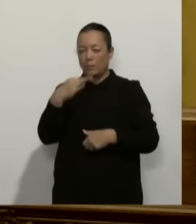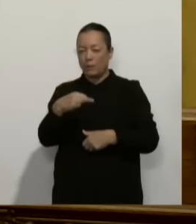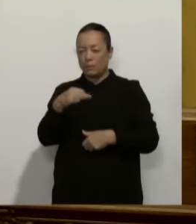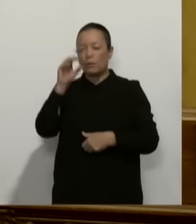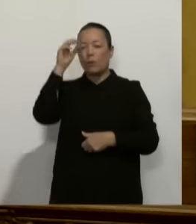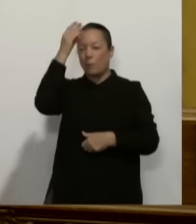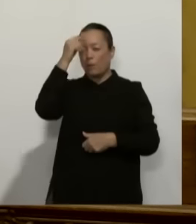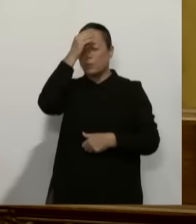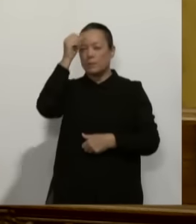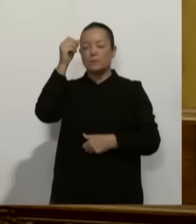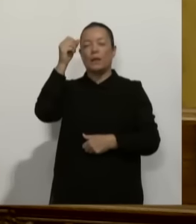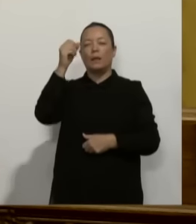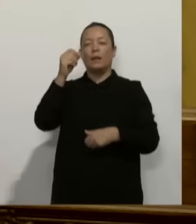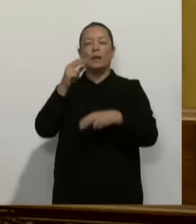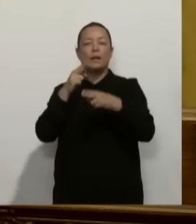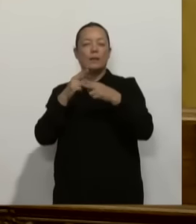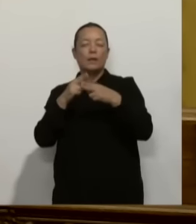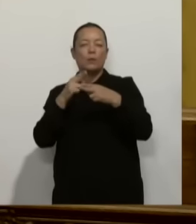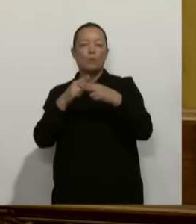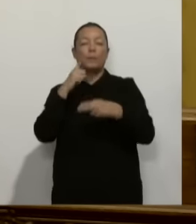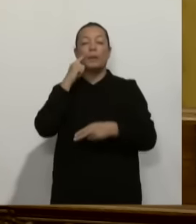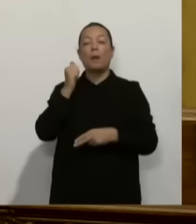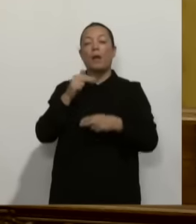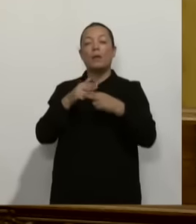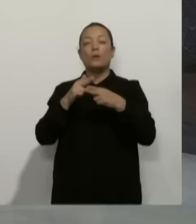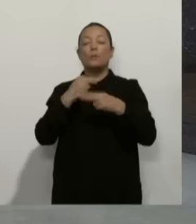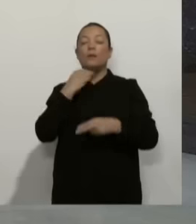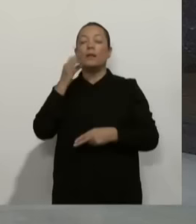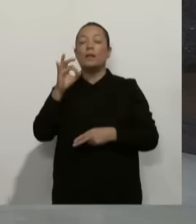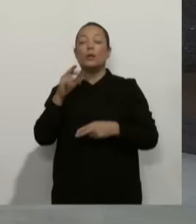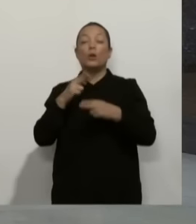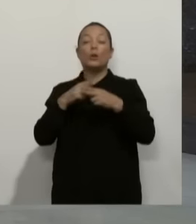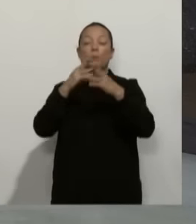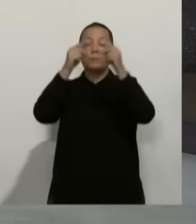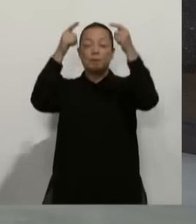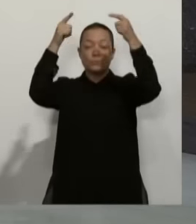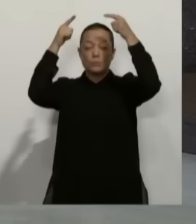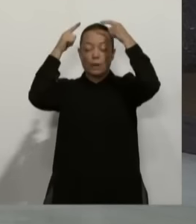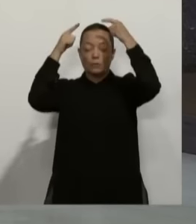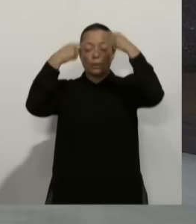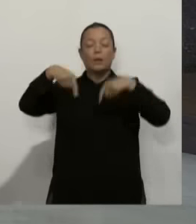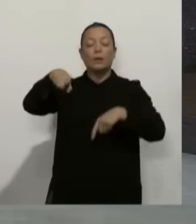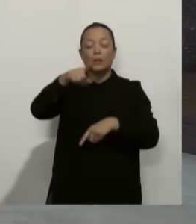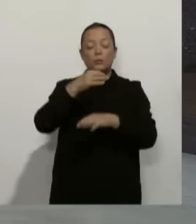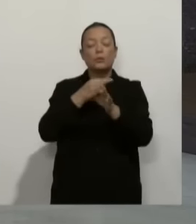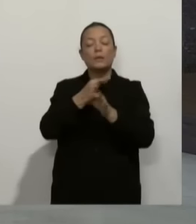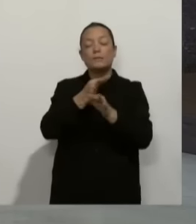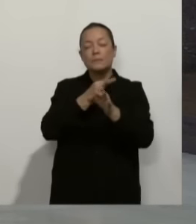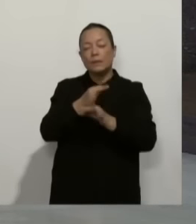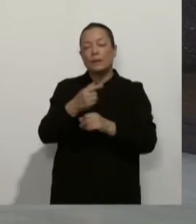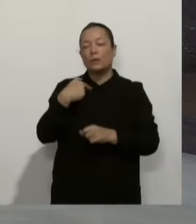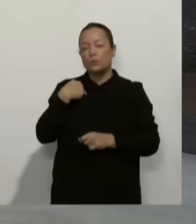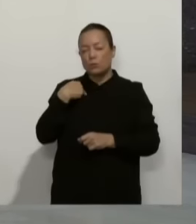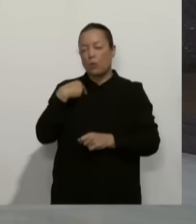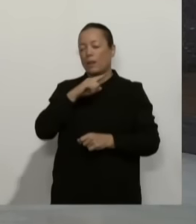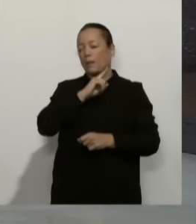del Padre y del Hijo y del Espíritu Santo, y enseñándoles a cumplir todo lo